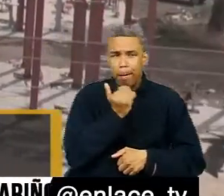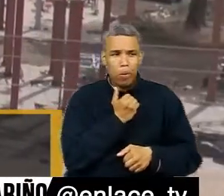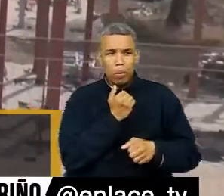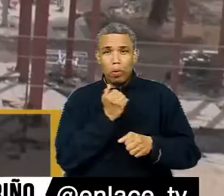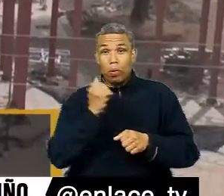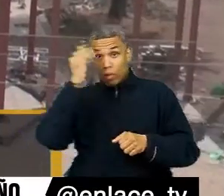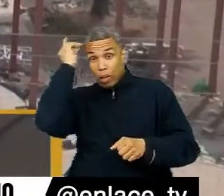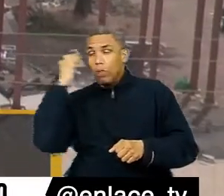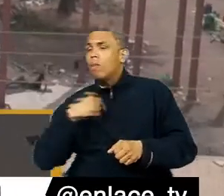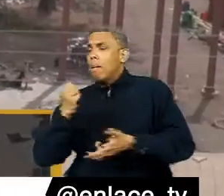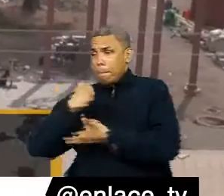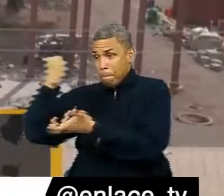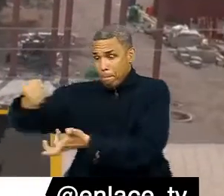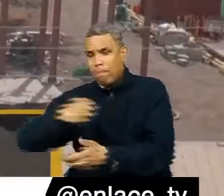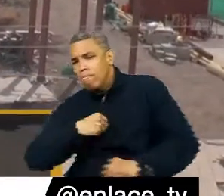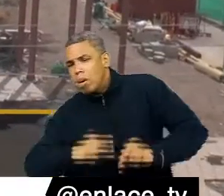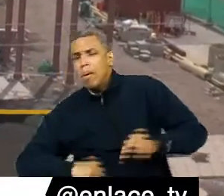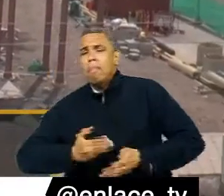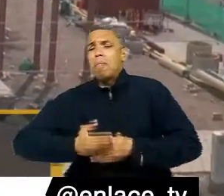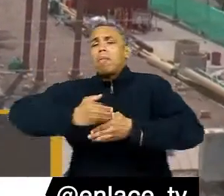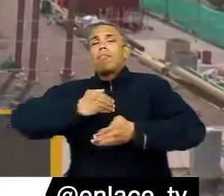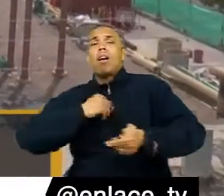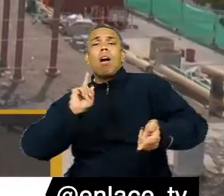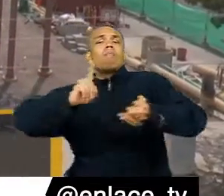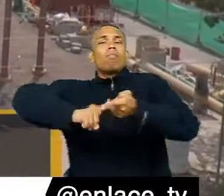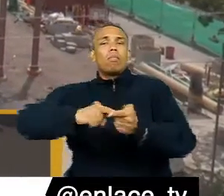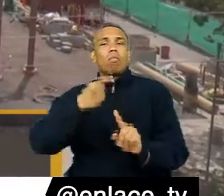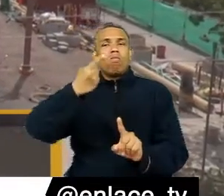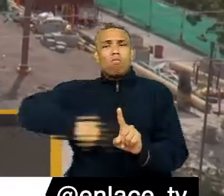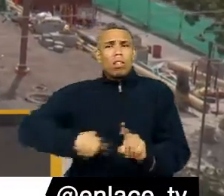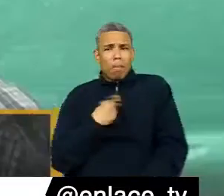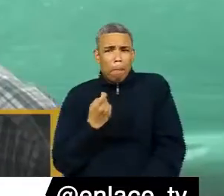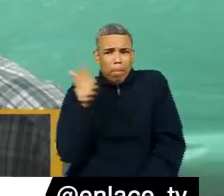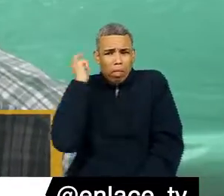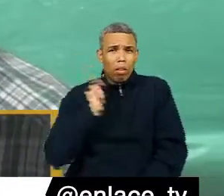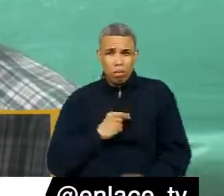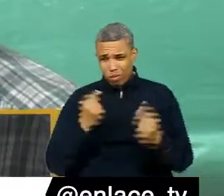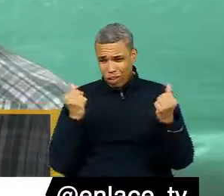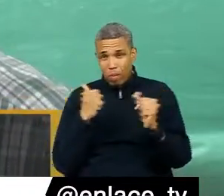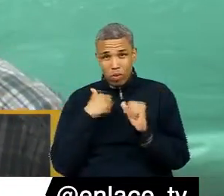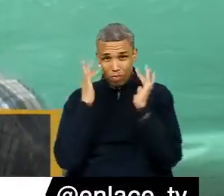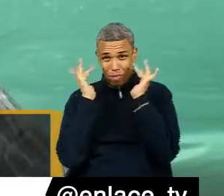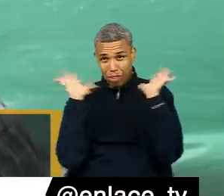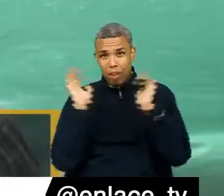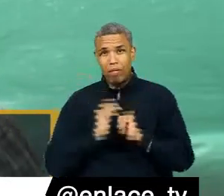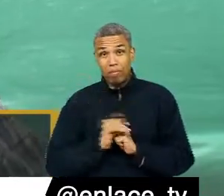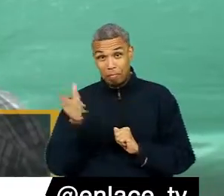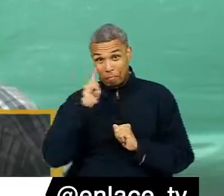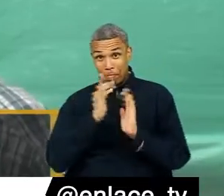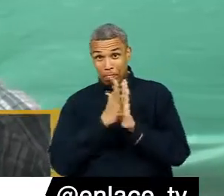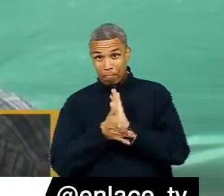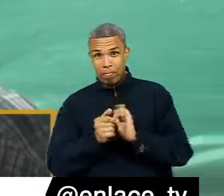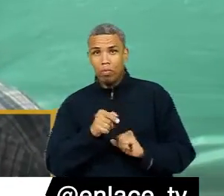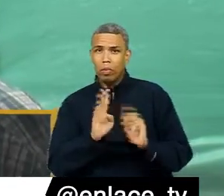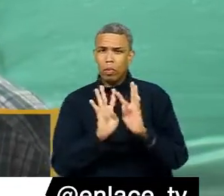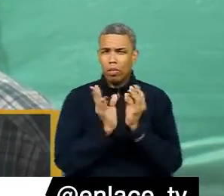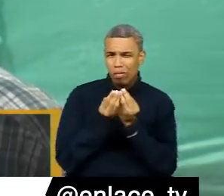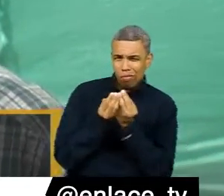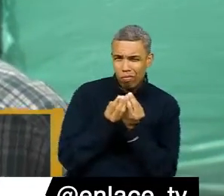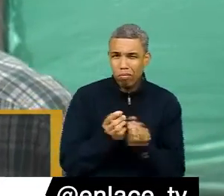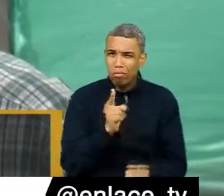por eso le extiende el llamado al honorable consejo. A los amigos concejales, por favor, entendamos de que eso es